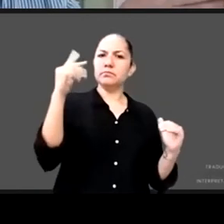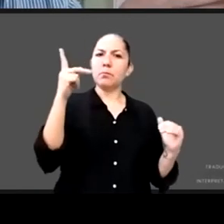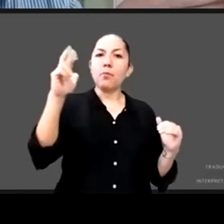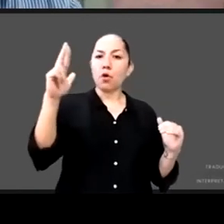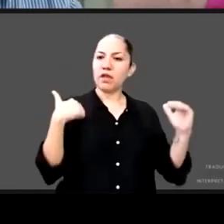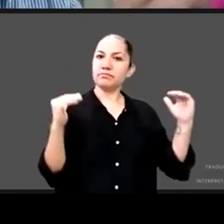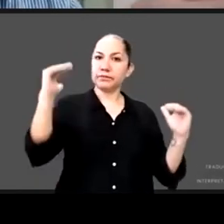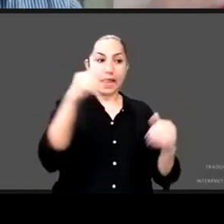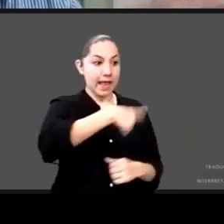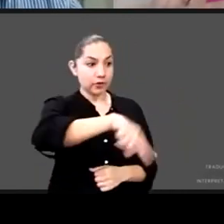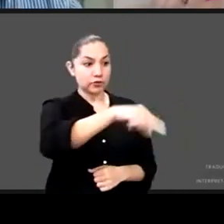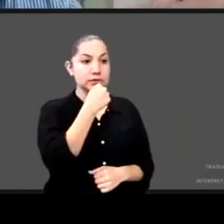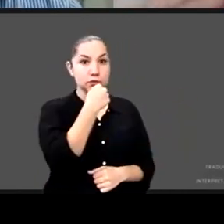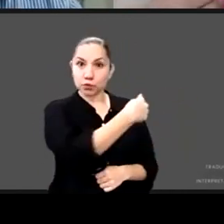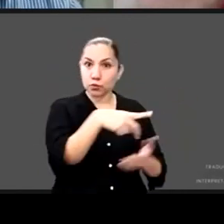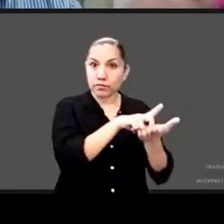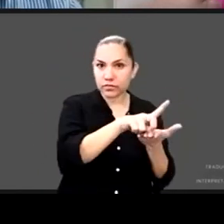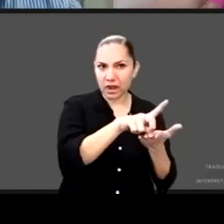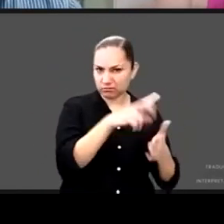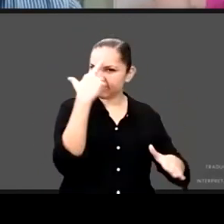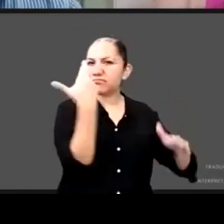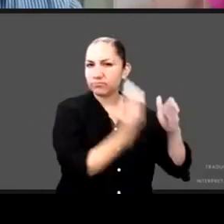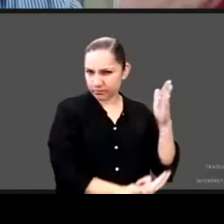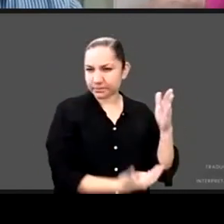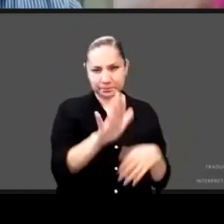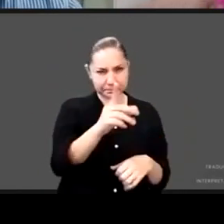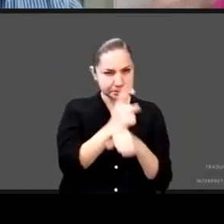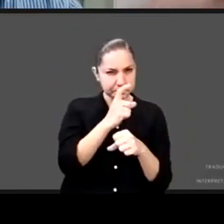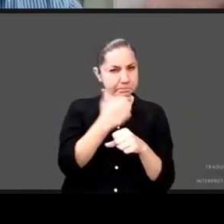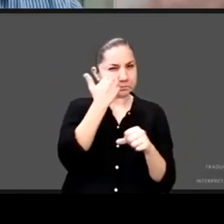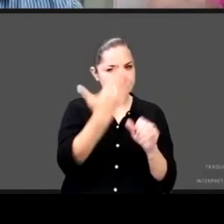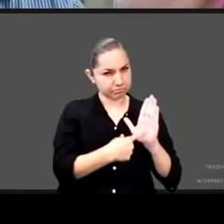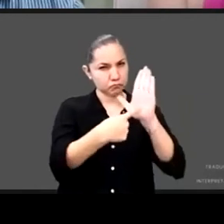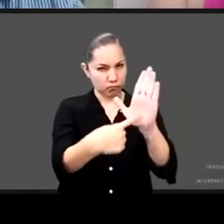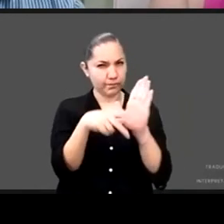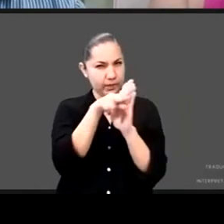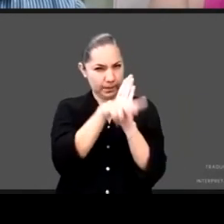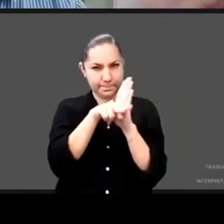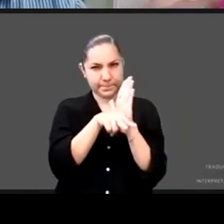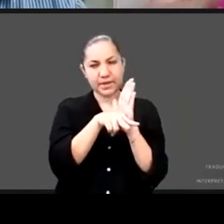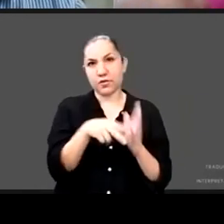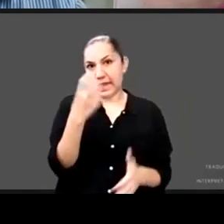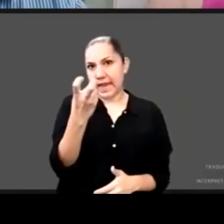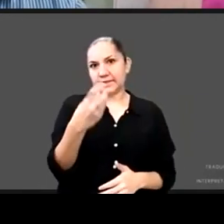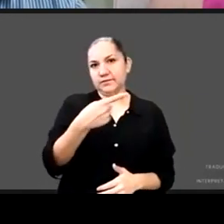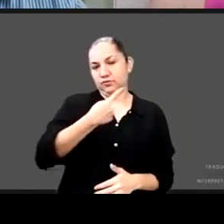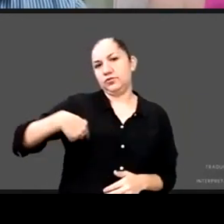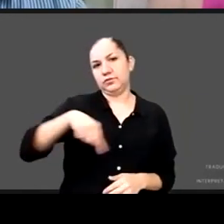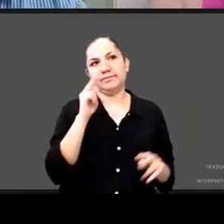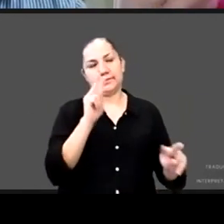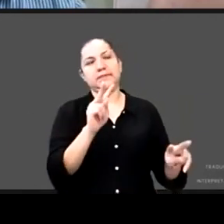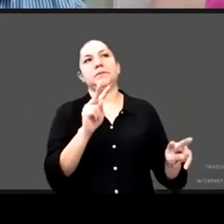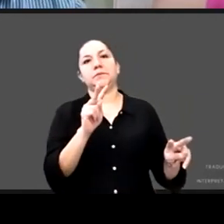queremos compartir con ustedes una introducción de un video que realmente por sí mismo pensamos que ilustra el trasfondo